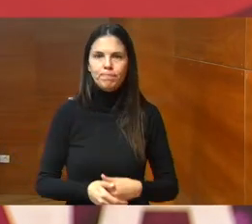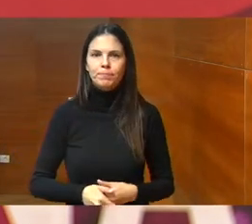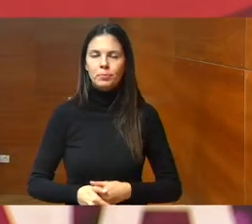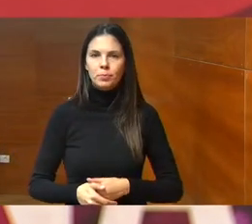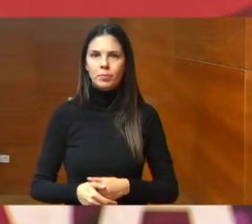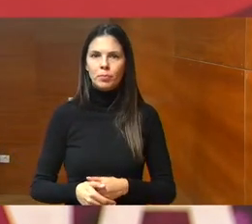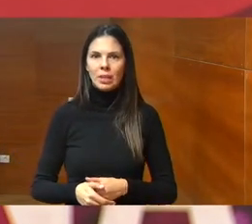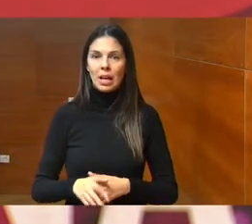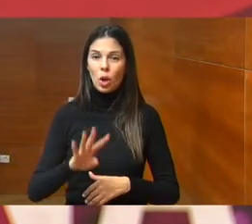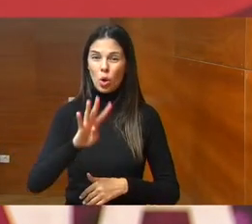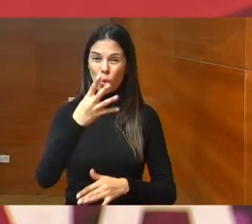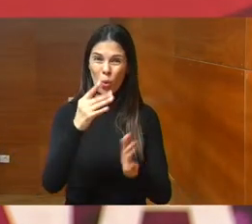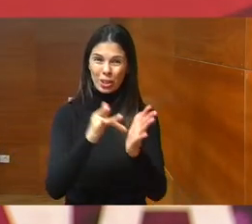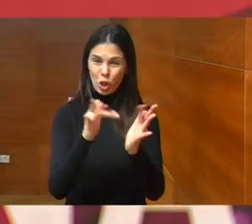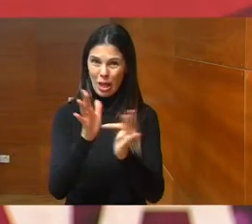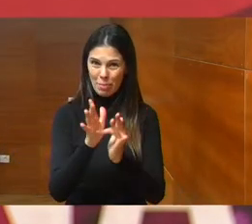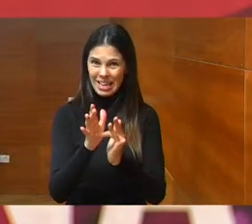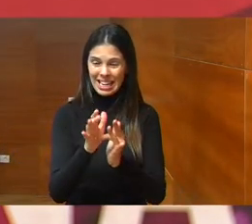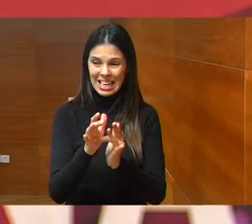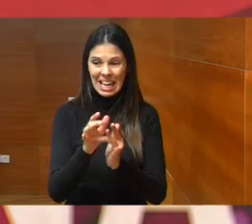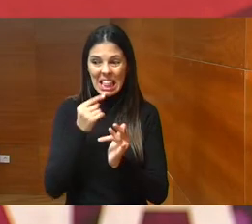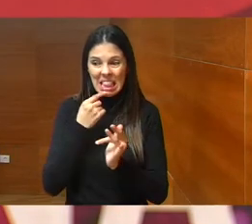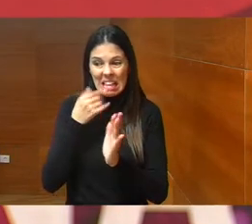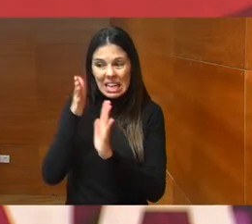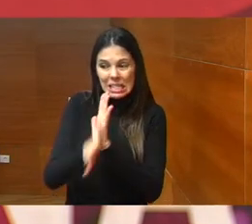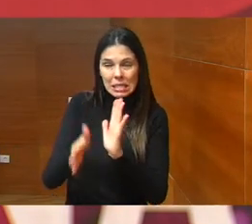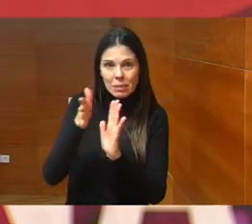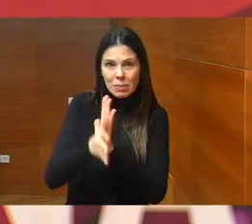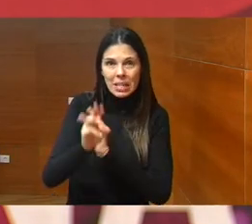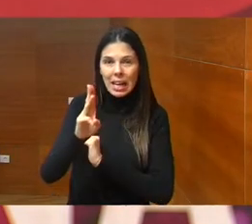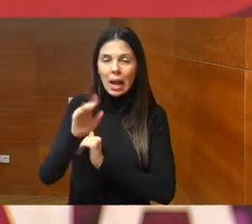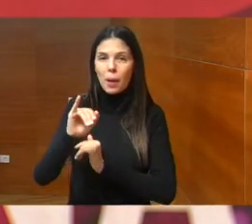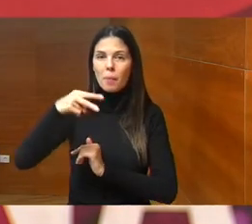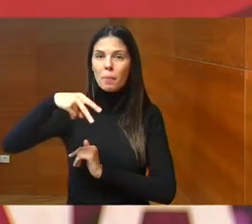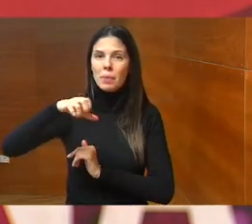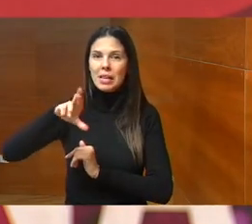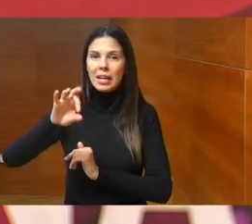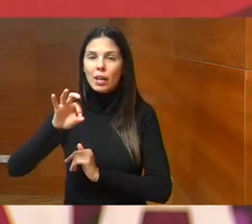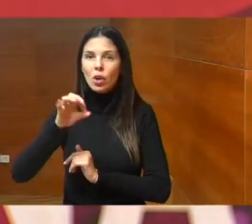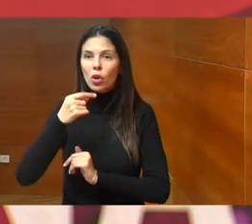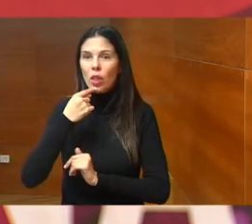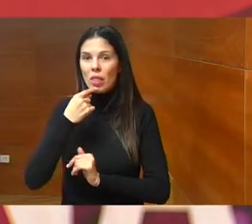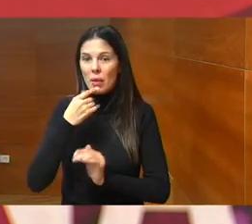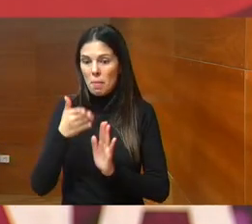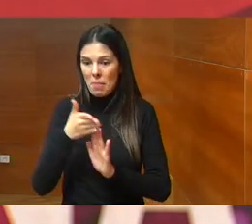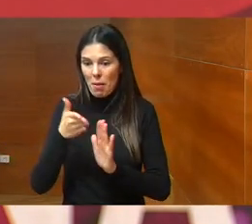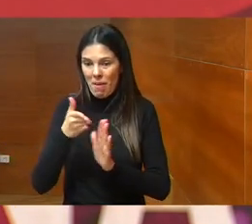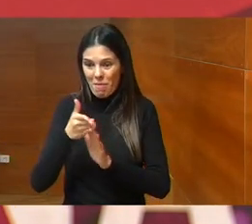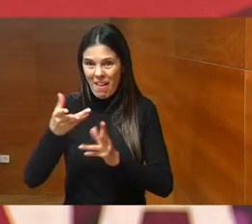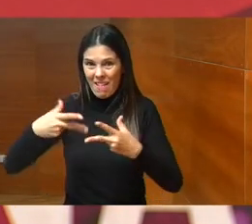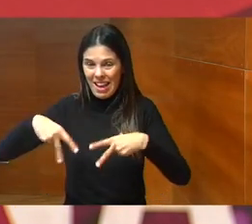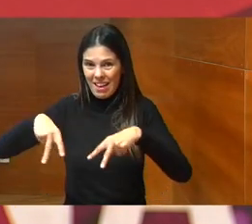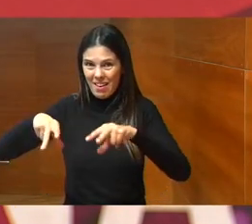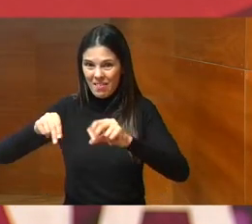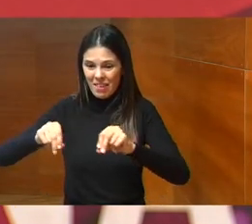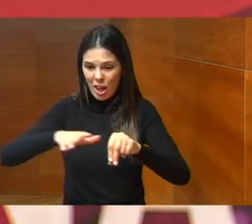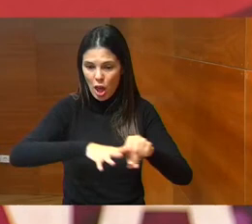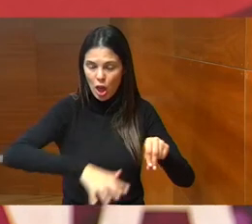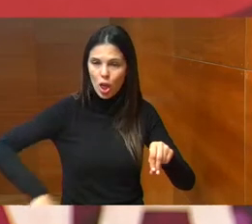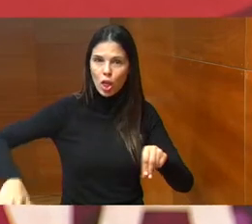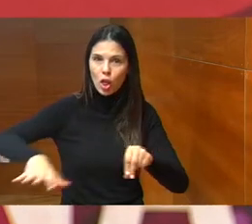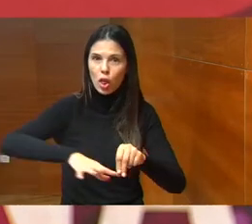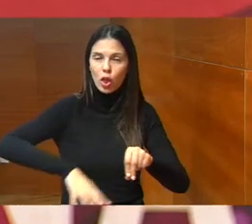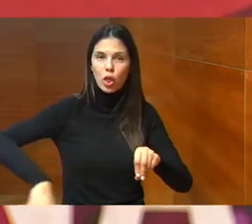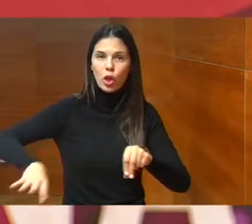de 4 de abril explica que piñeiro ha inda está rematar o hangar das de